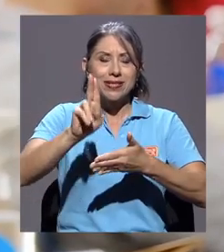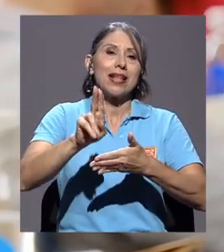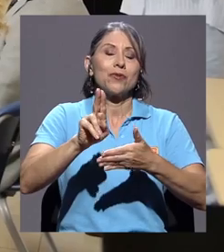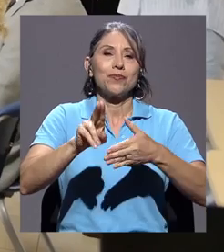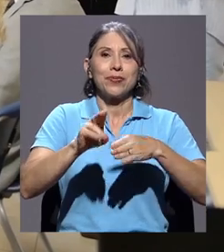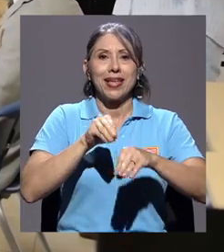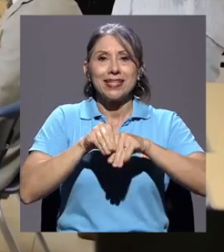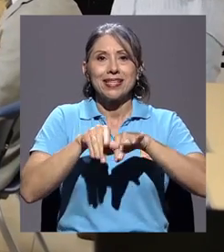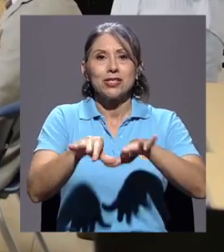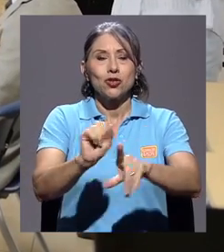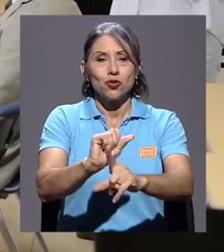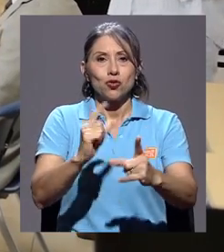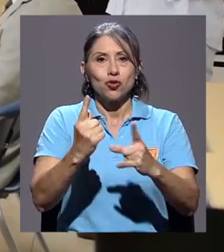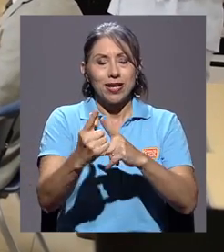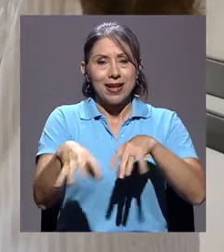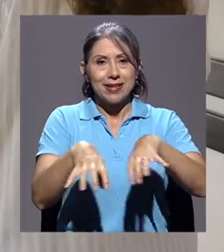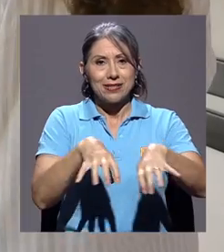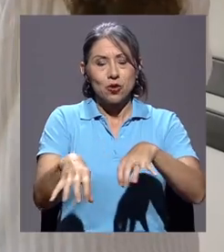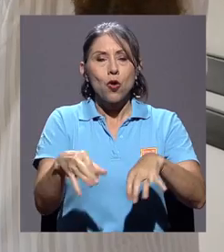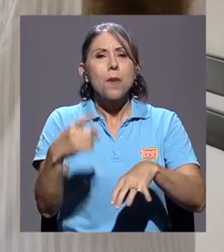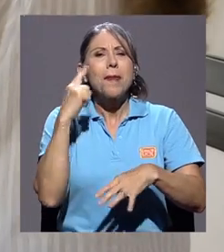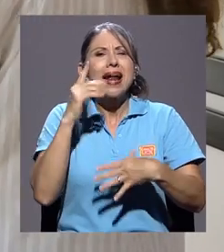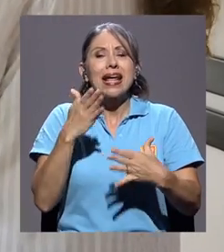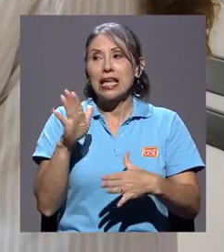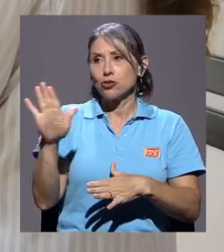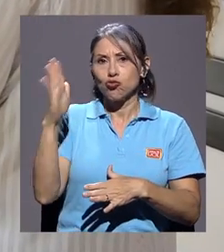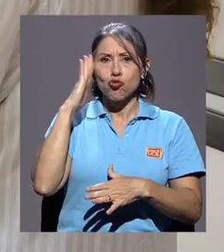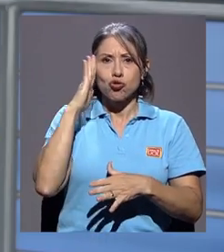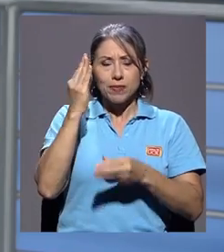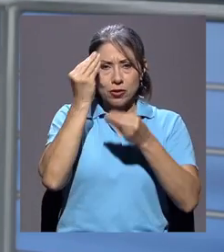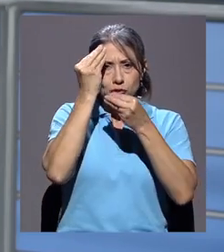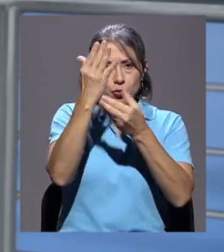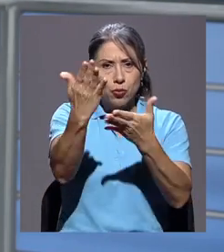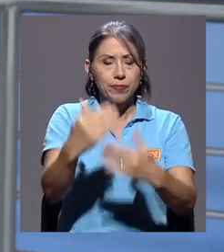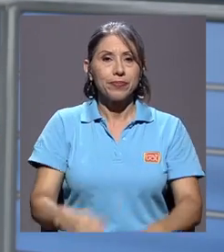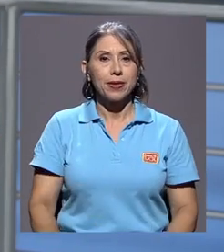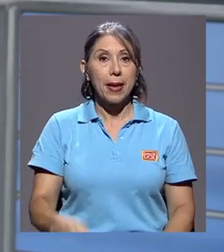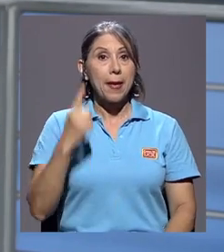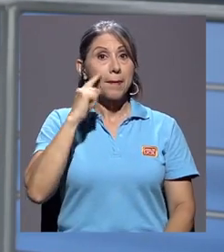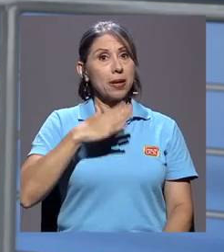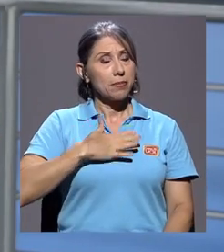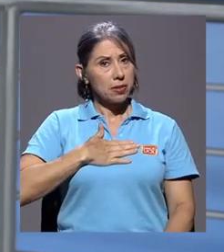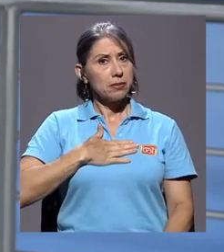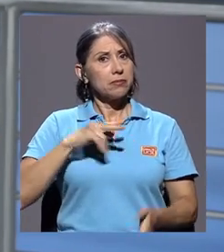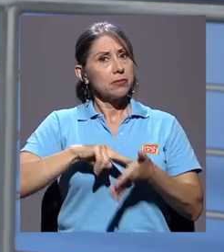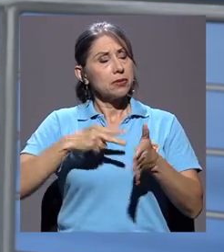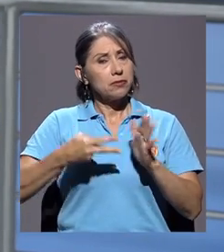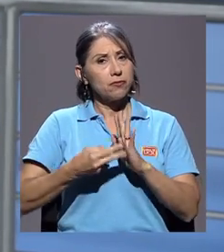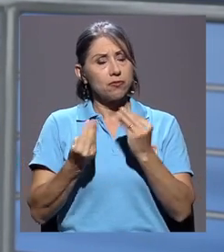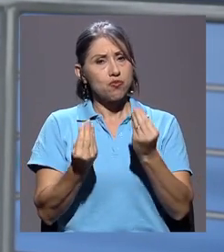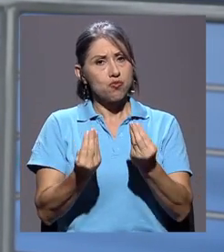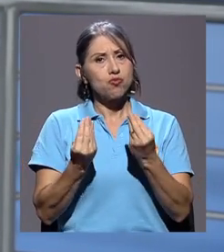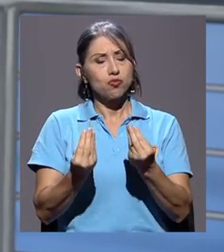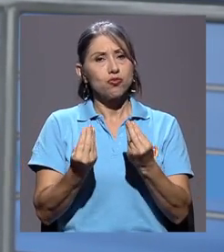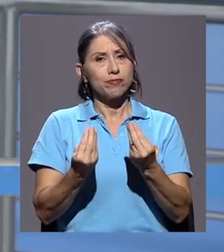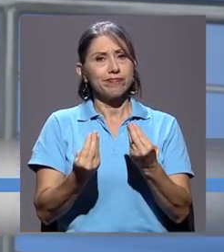Acción Social para expandir sus conocimientos. Para mí representa mucho